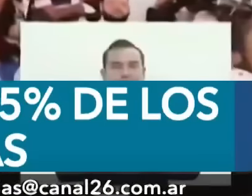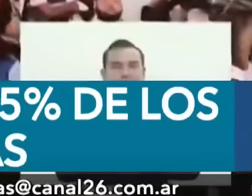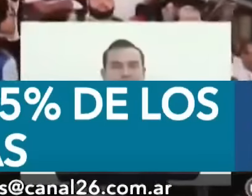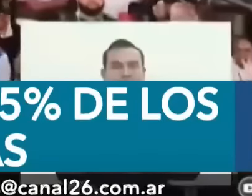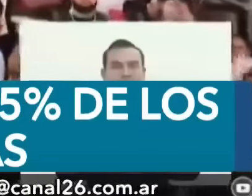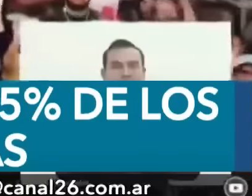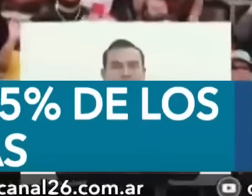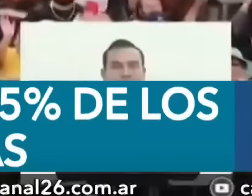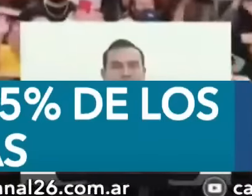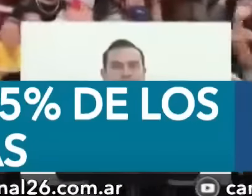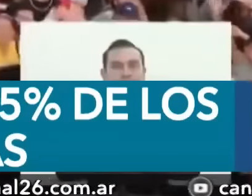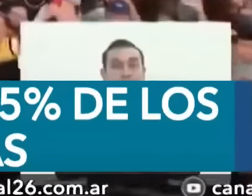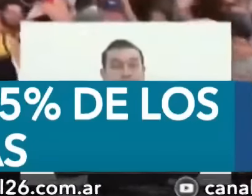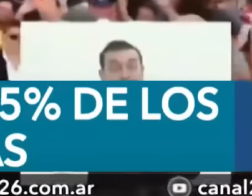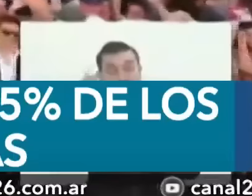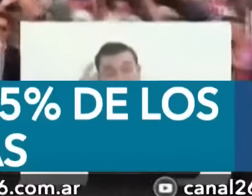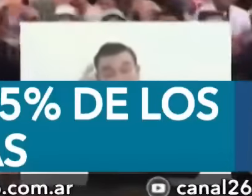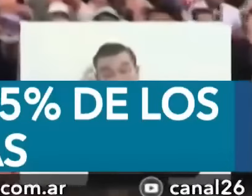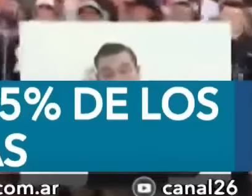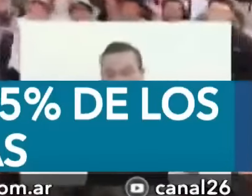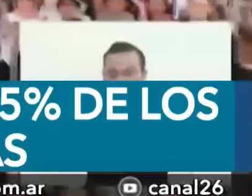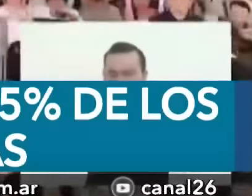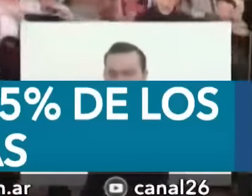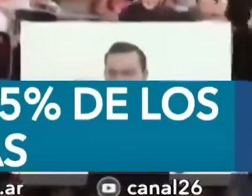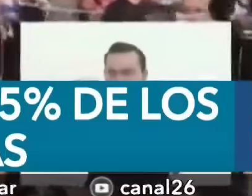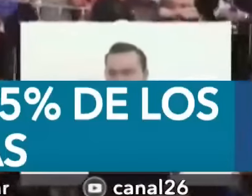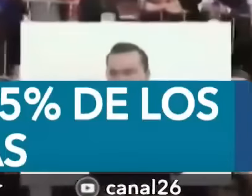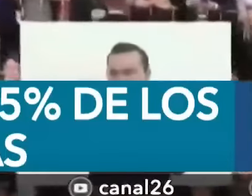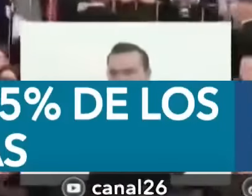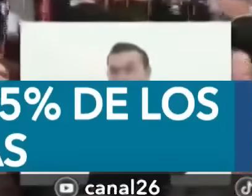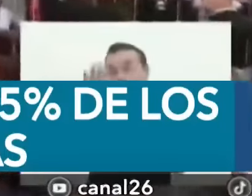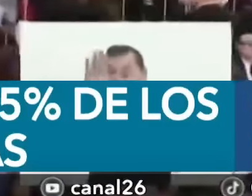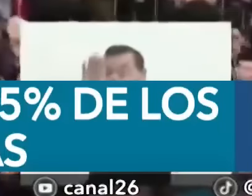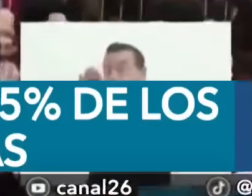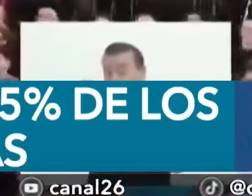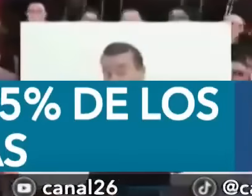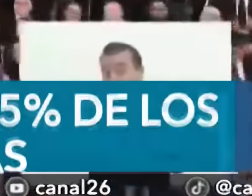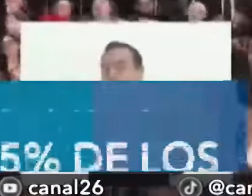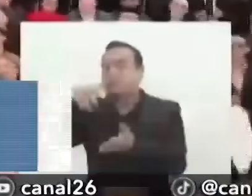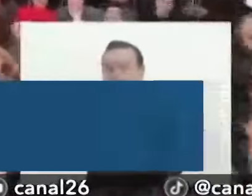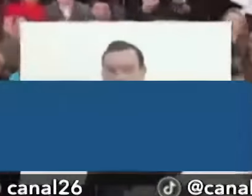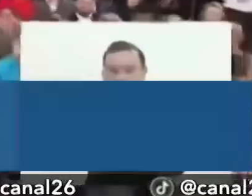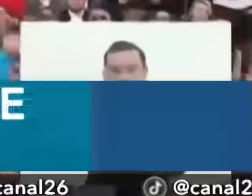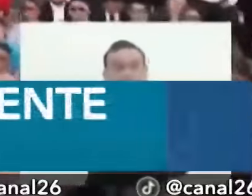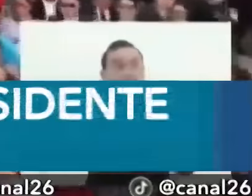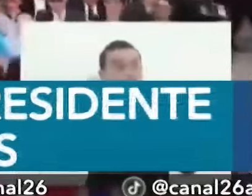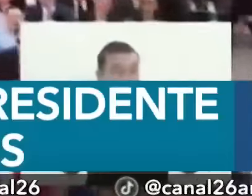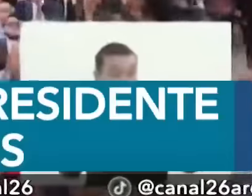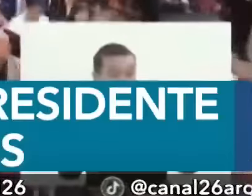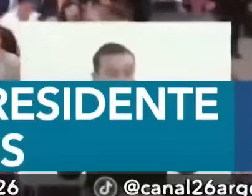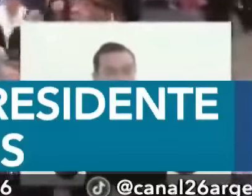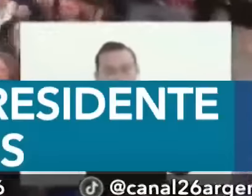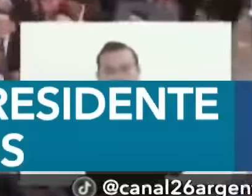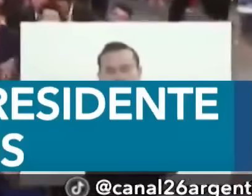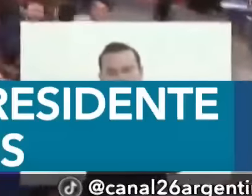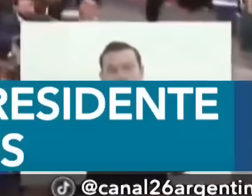país, y porque ahora también, más allá de esta mejora leve que se fue viendo en lo económico, él prometió tener